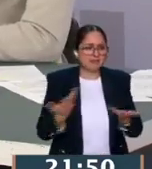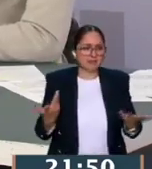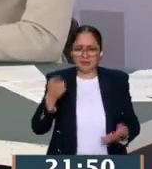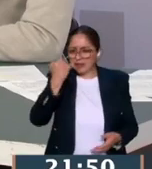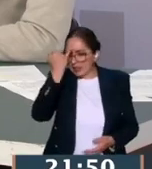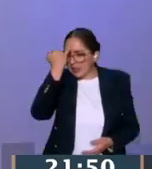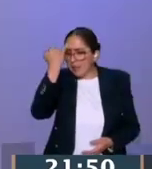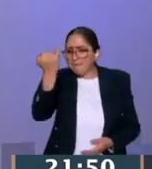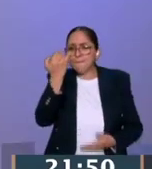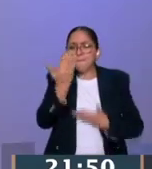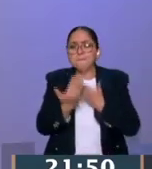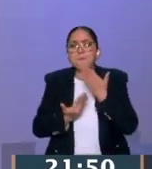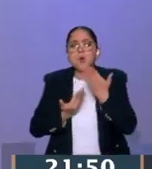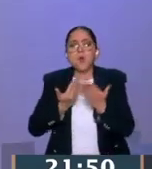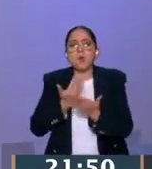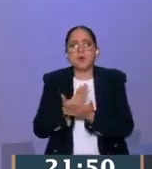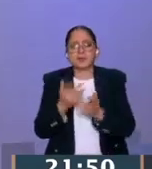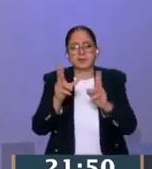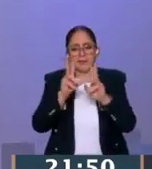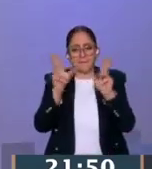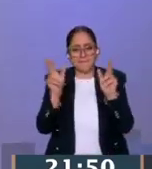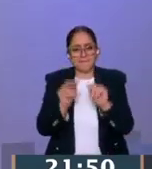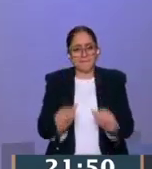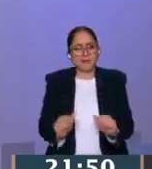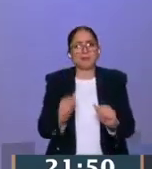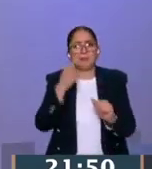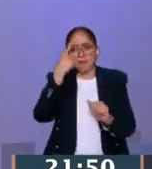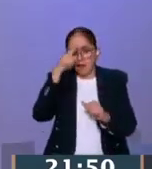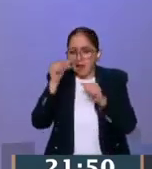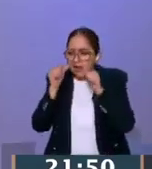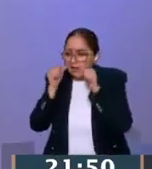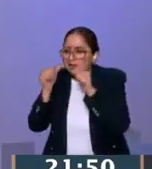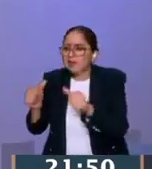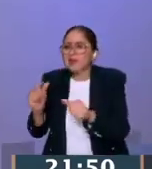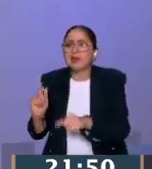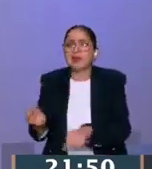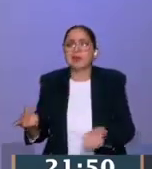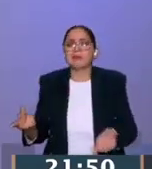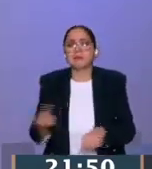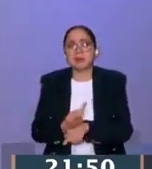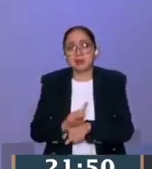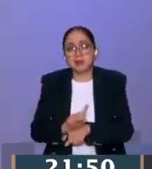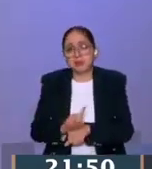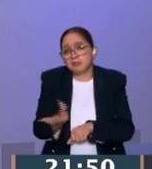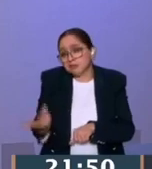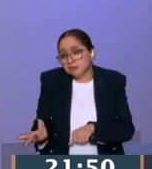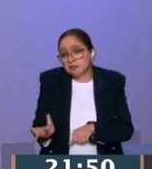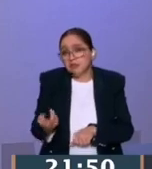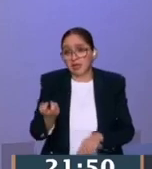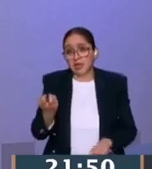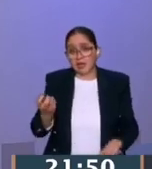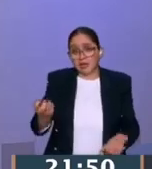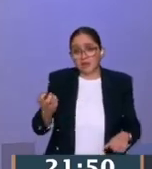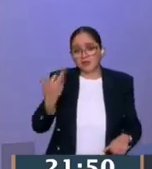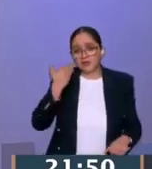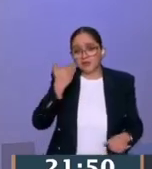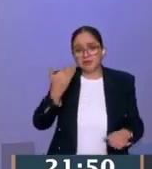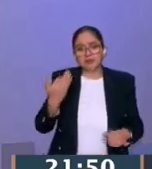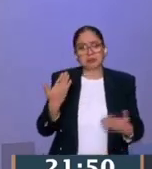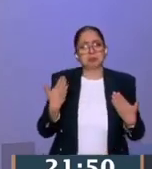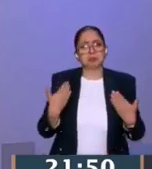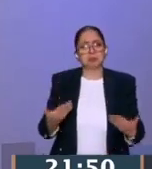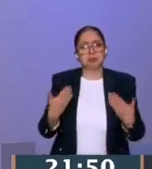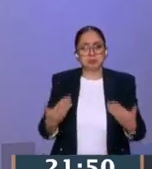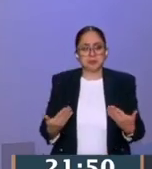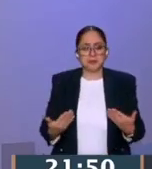propuesta de pacificación, de atender las causas. Y pues se está viendo que está funcionando. Claro, exactamente, y lo hemos